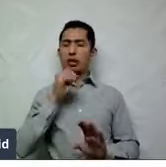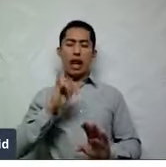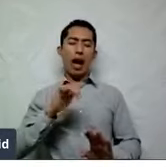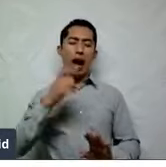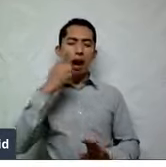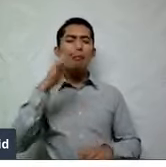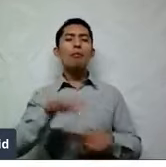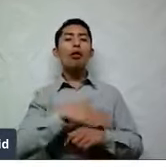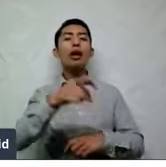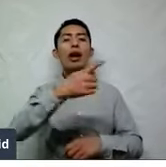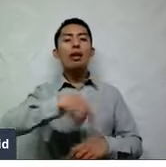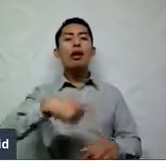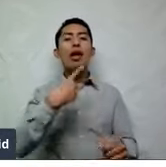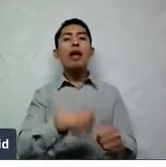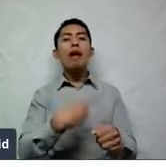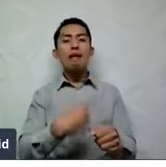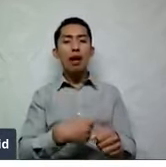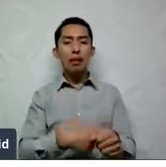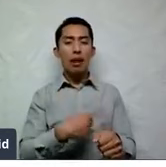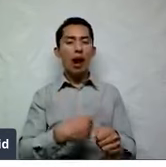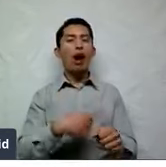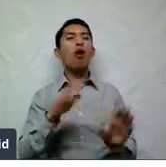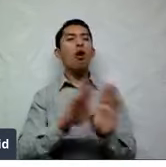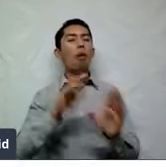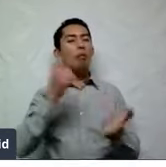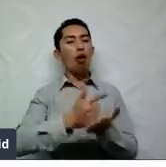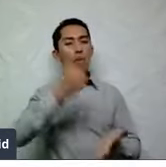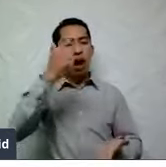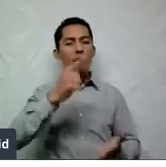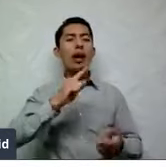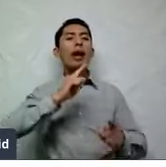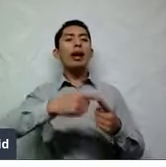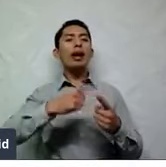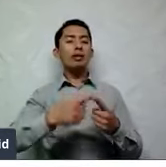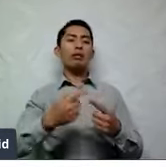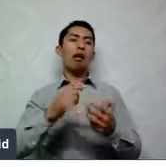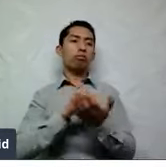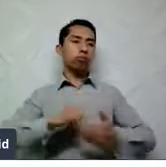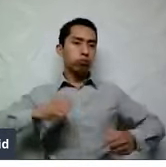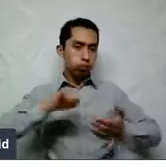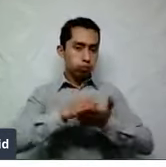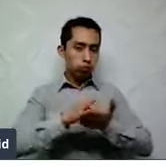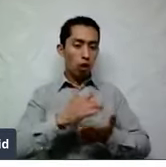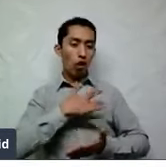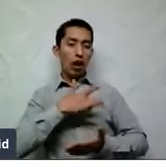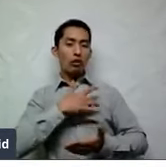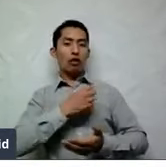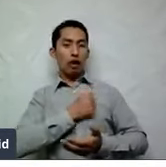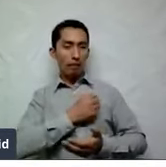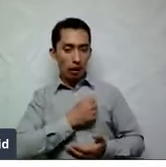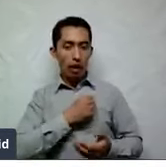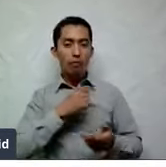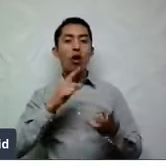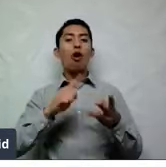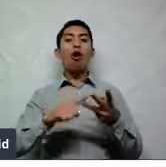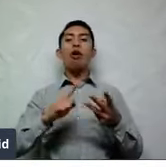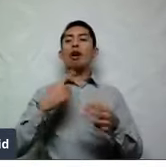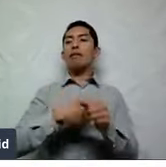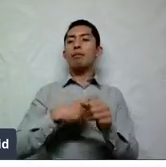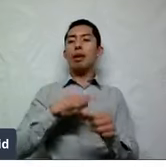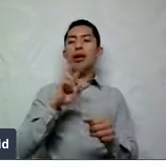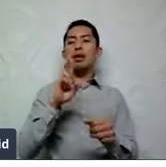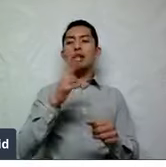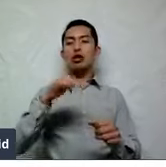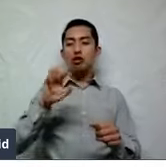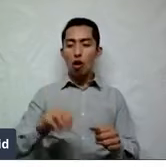que traen una enfermedad de base, o son obesos, o son hipertensos, o tienen un problema de riñón, o padecen de